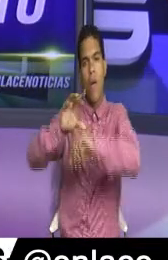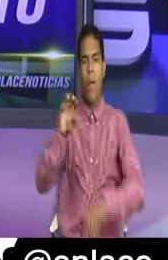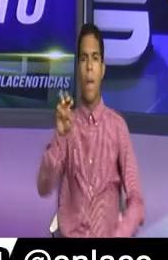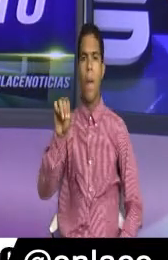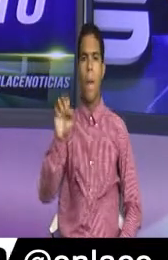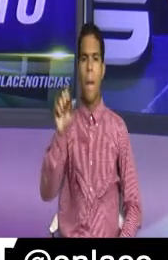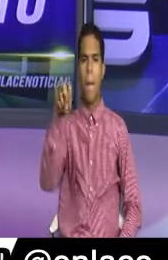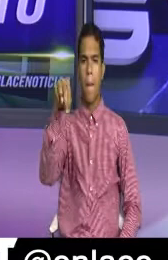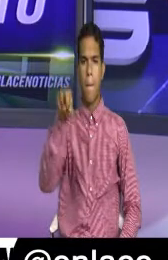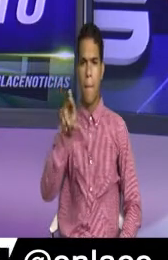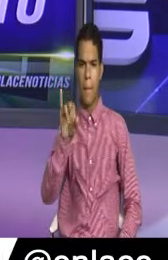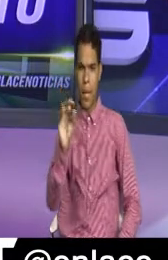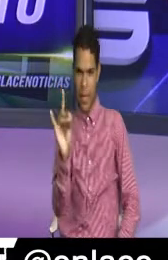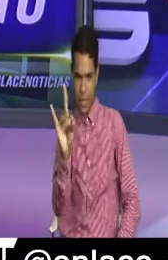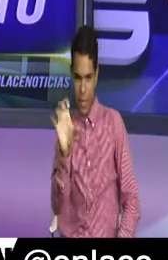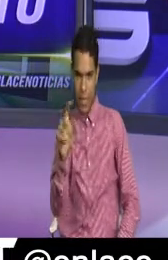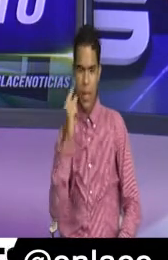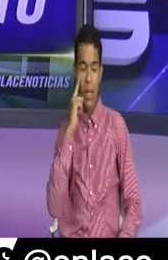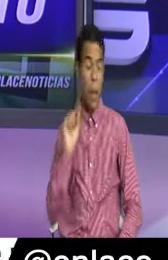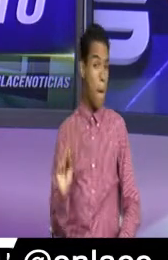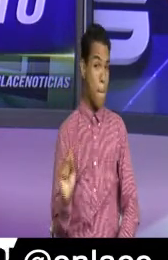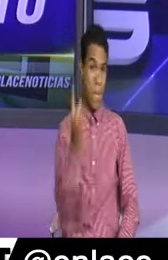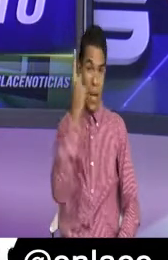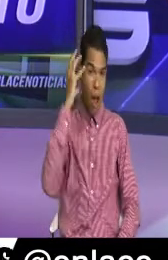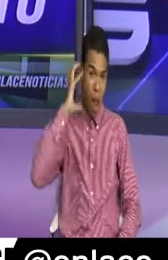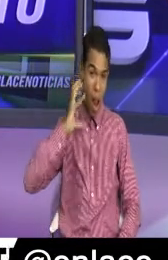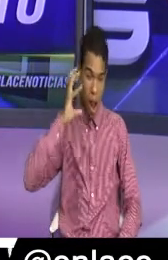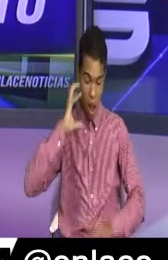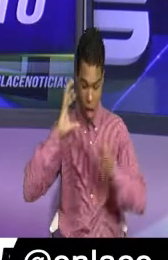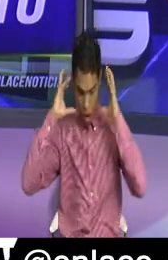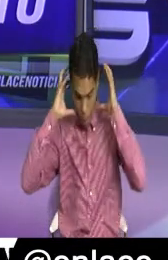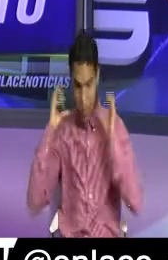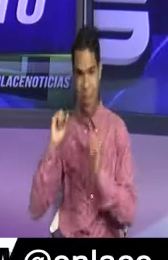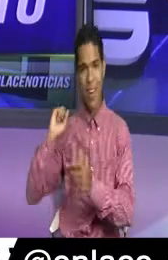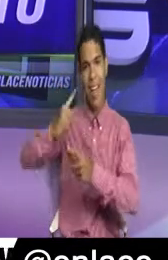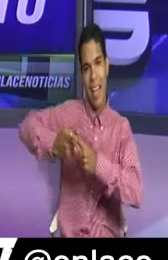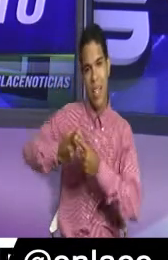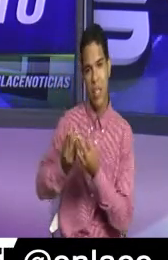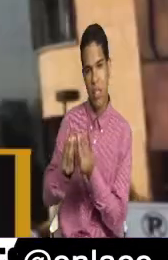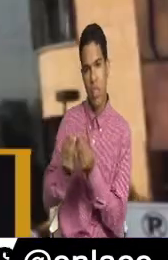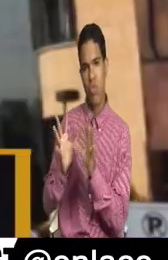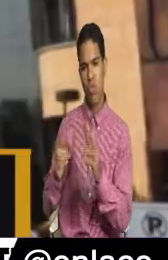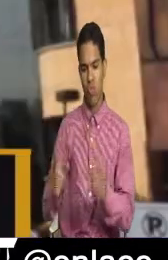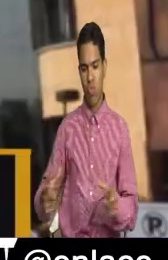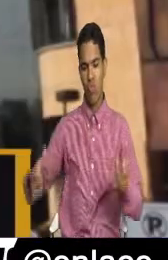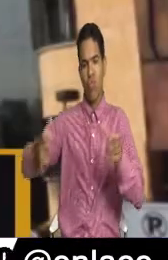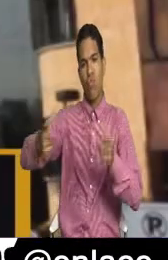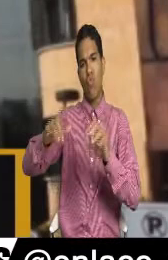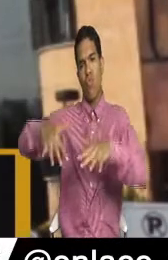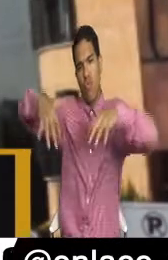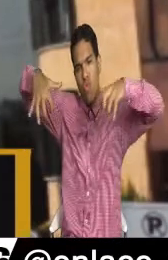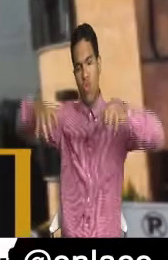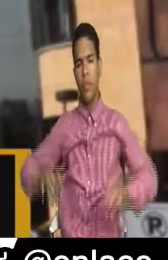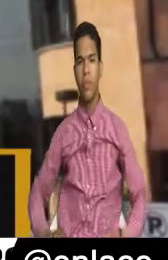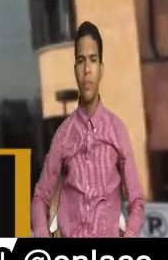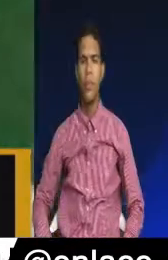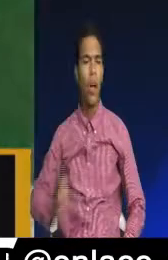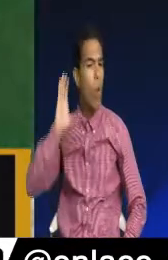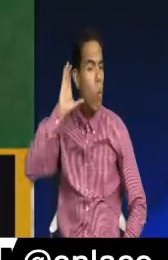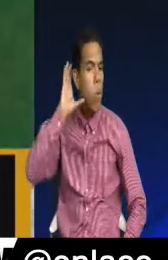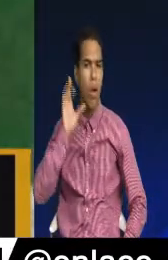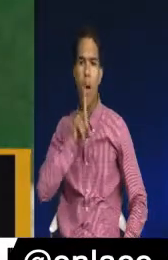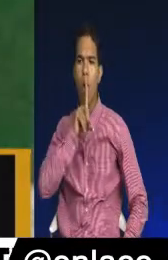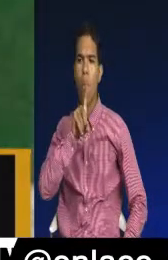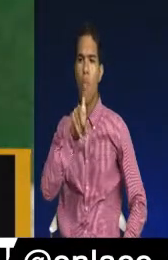Merlano, pionero en la radio en el Magdalena Medio y ex senador de la República. Murió en la clínica Foscal de la ciudad de Bucaramanga el